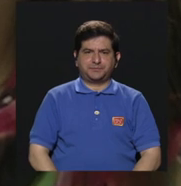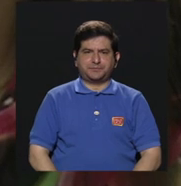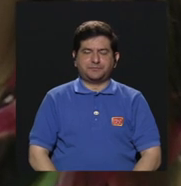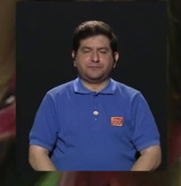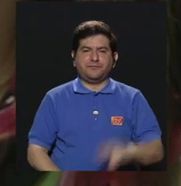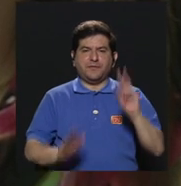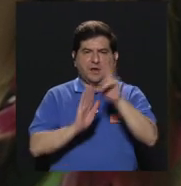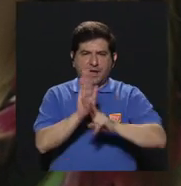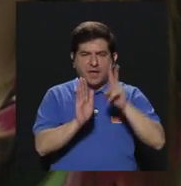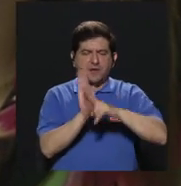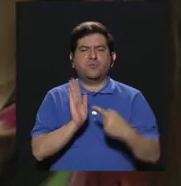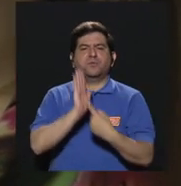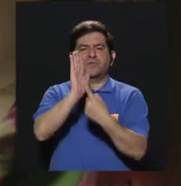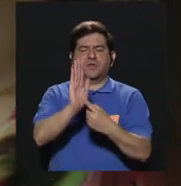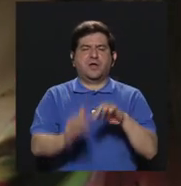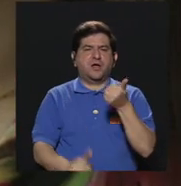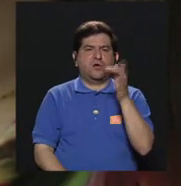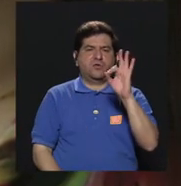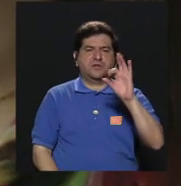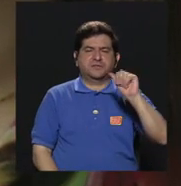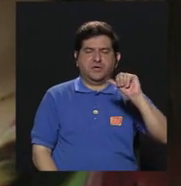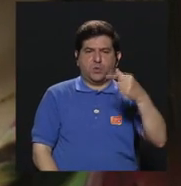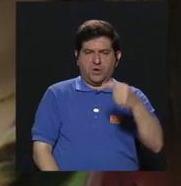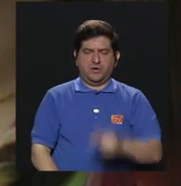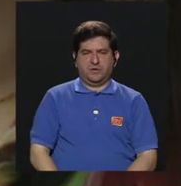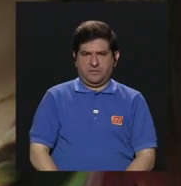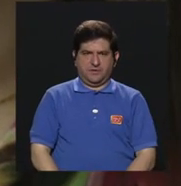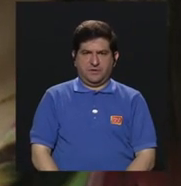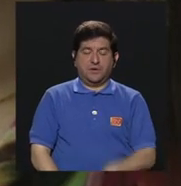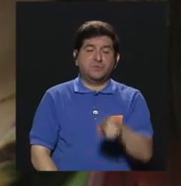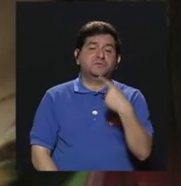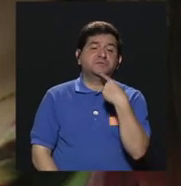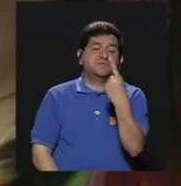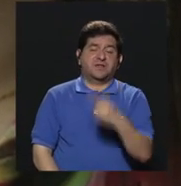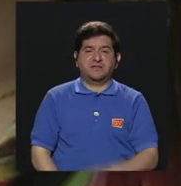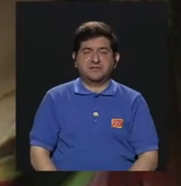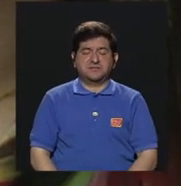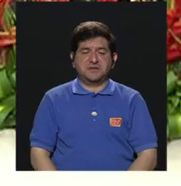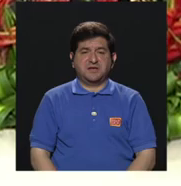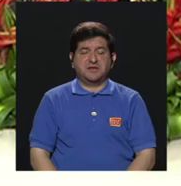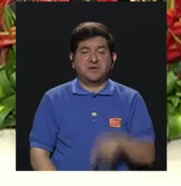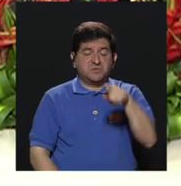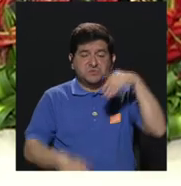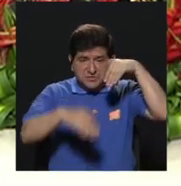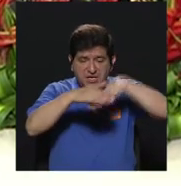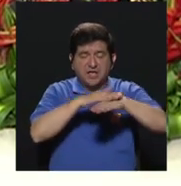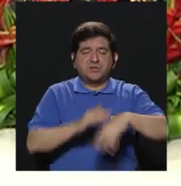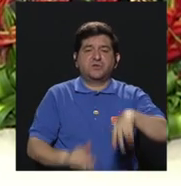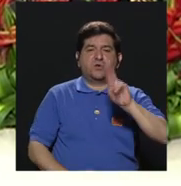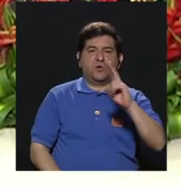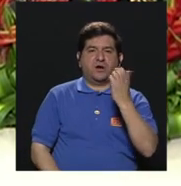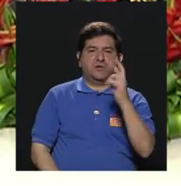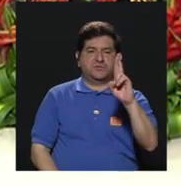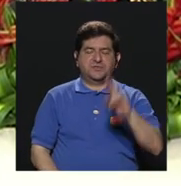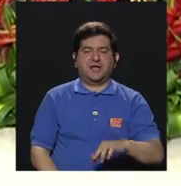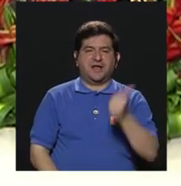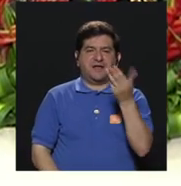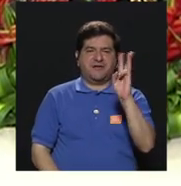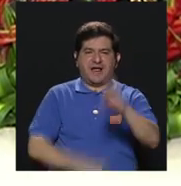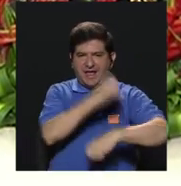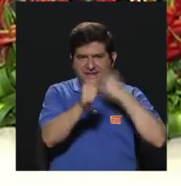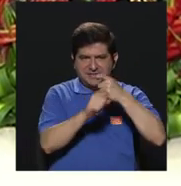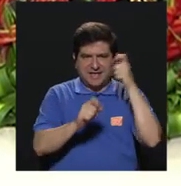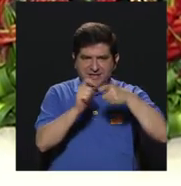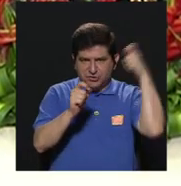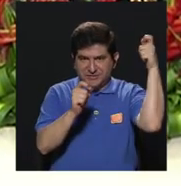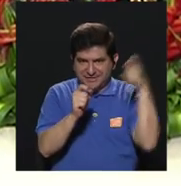un video publicado el 19 de agosto, dijo usted que había ingresado a la Universidad de Costa Rica a los 16 años